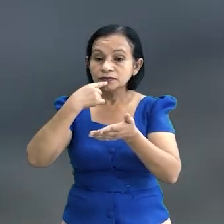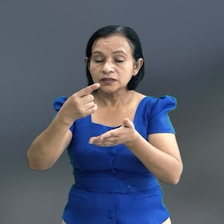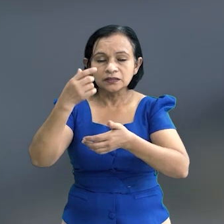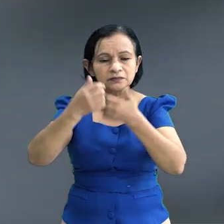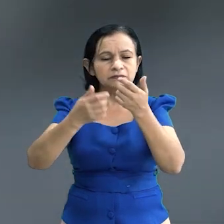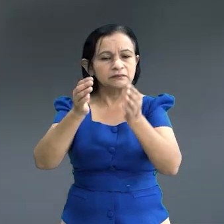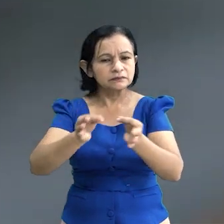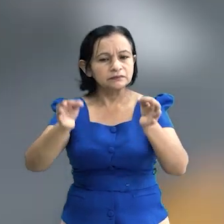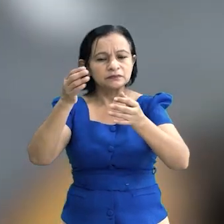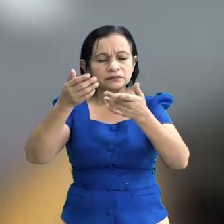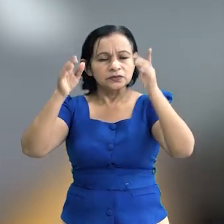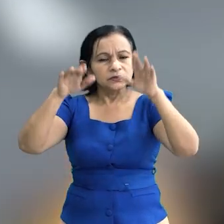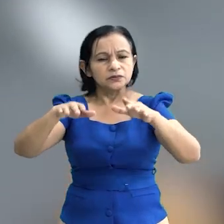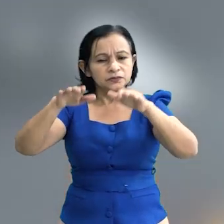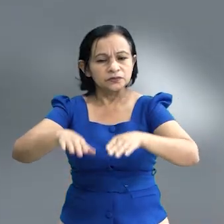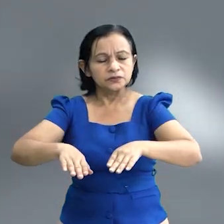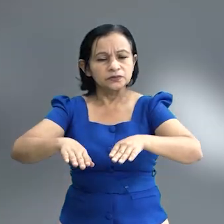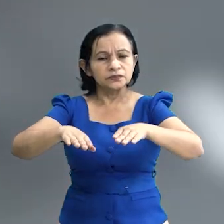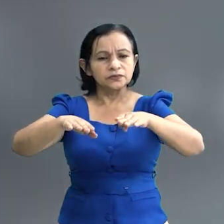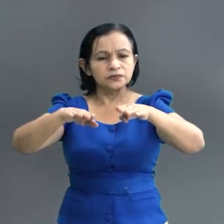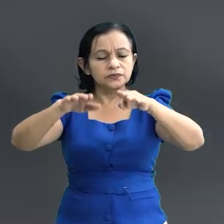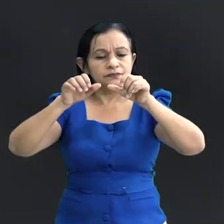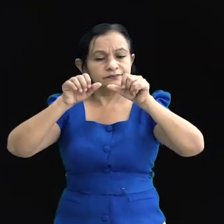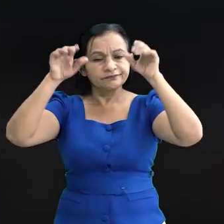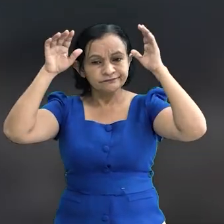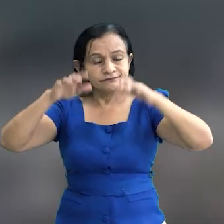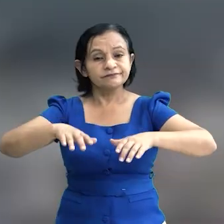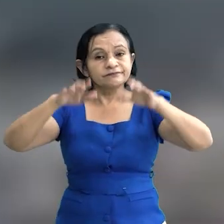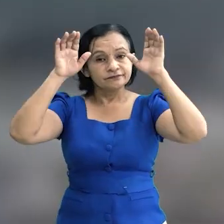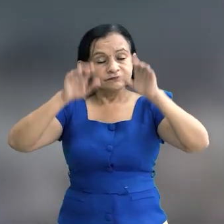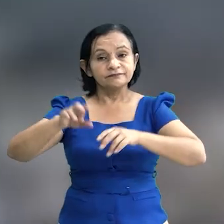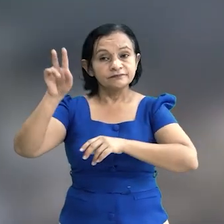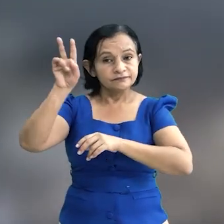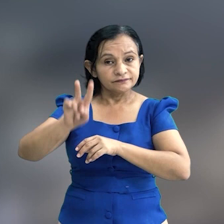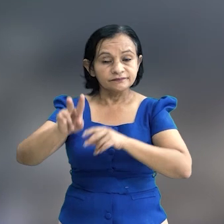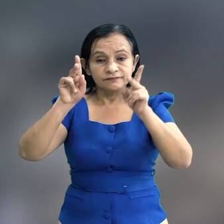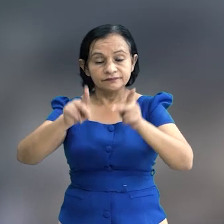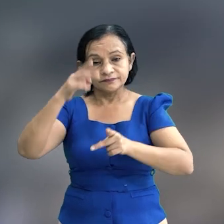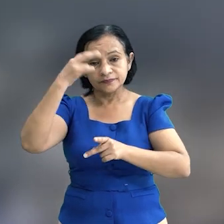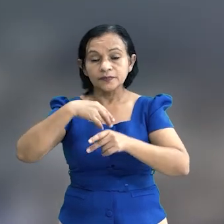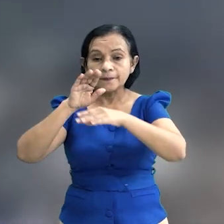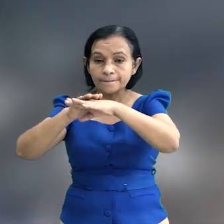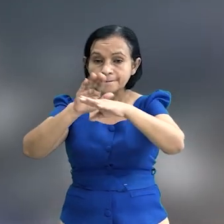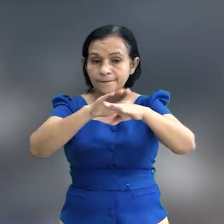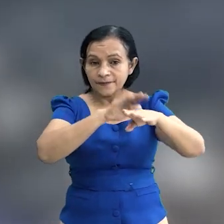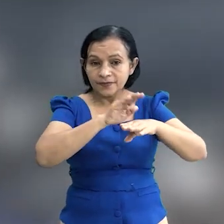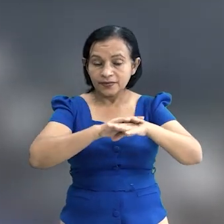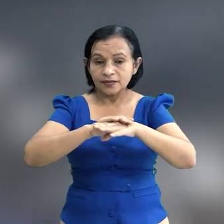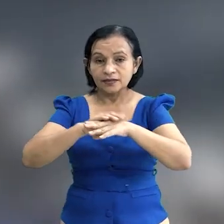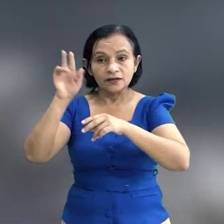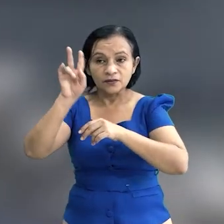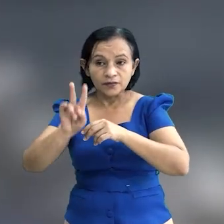sufrió importantes anegaciones ante la persistencia de las precipitaciones. Las autoridades aumentaron la alerta de esta región del